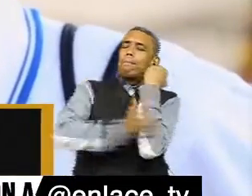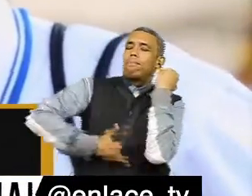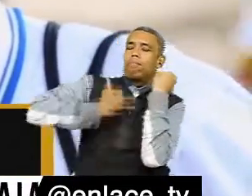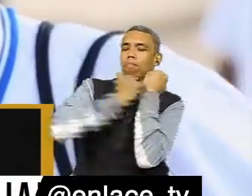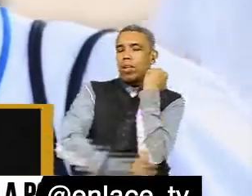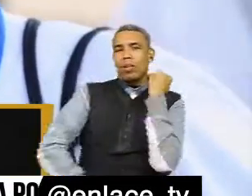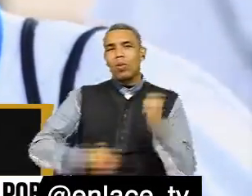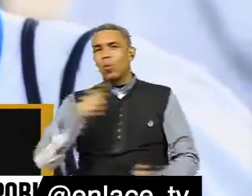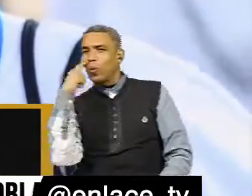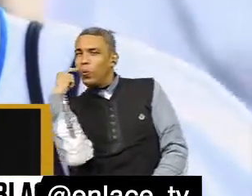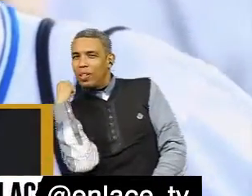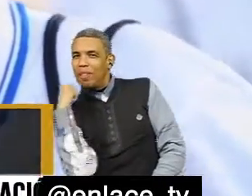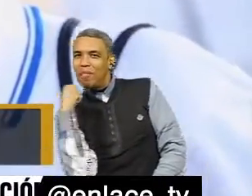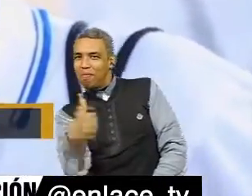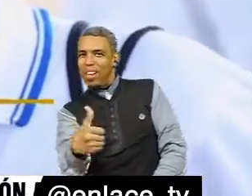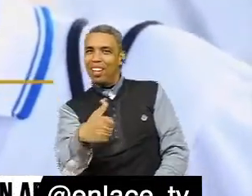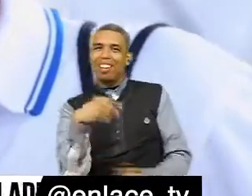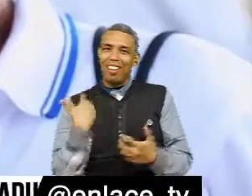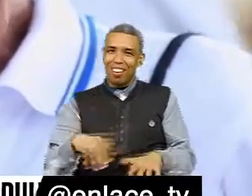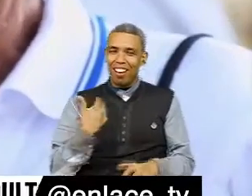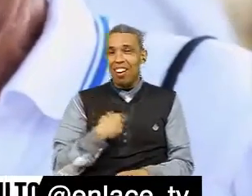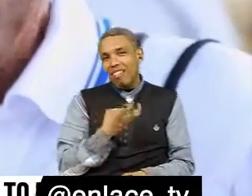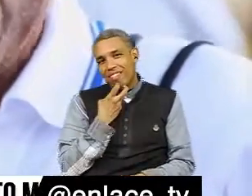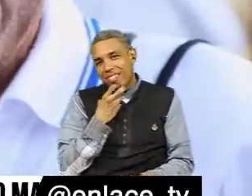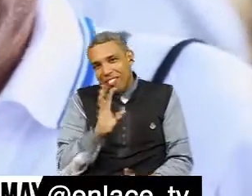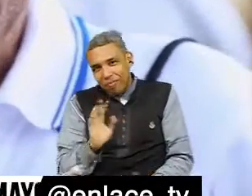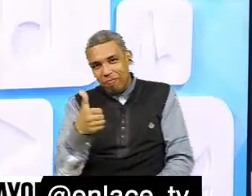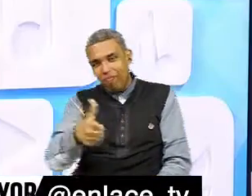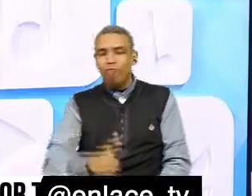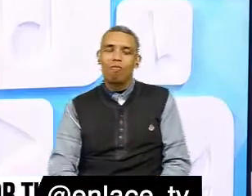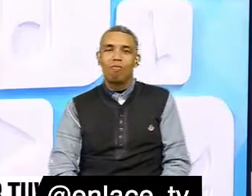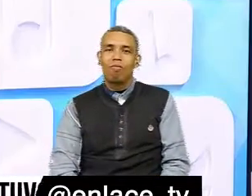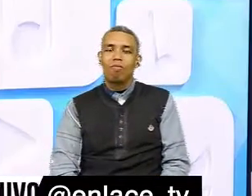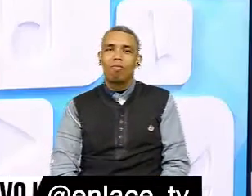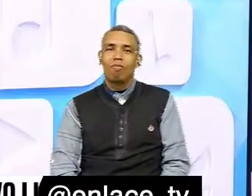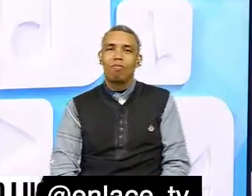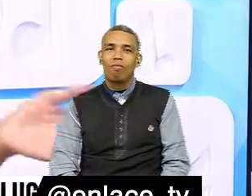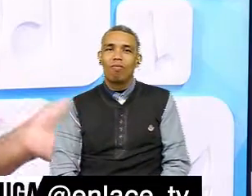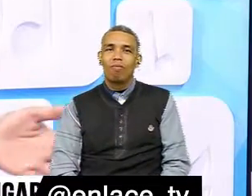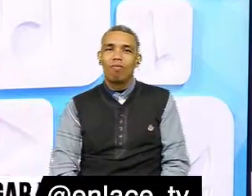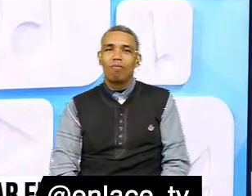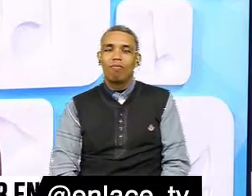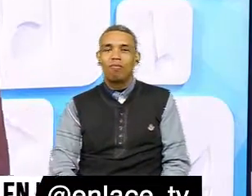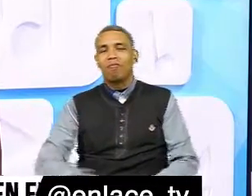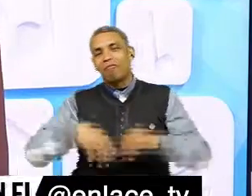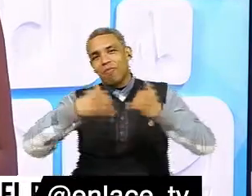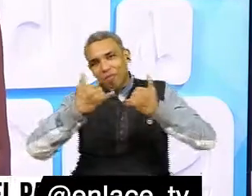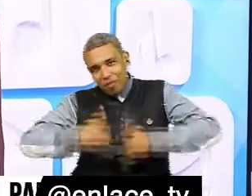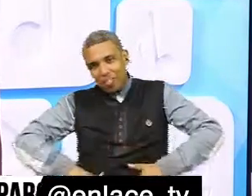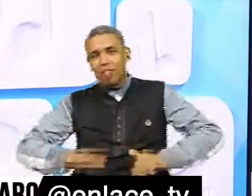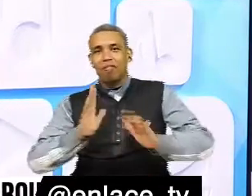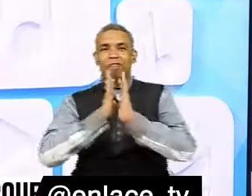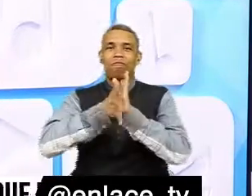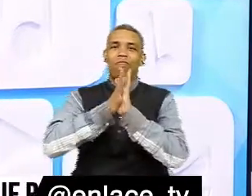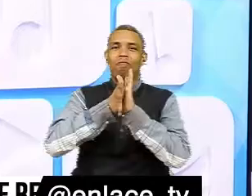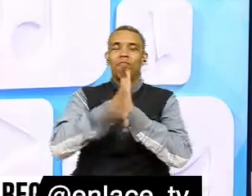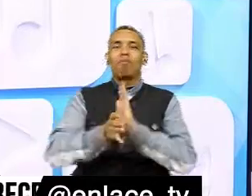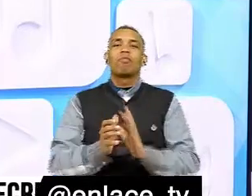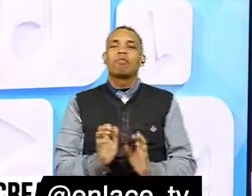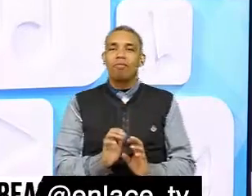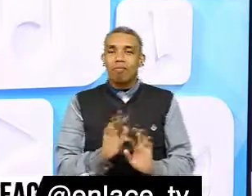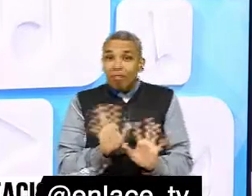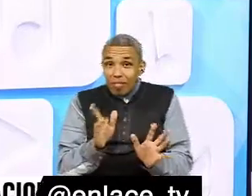muñeca burro, como dicen la costa. Y hasta aquí la buena información de cultura y entretenimiento.